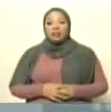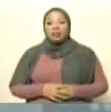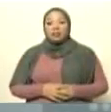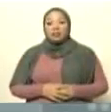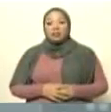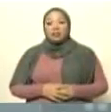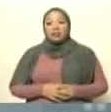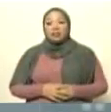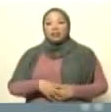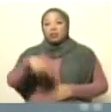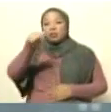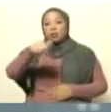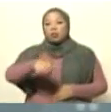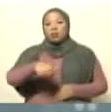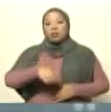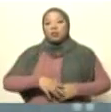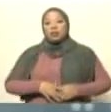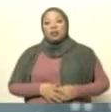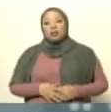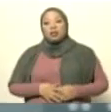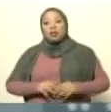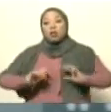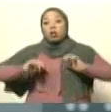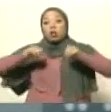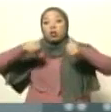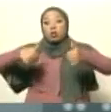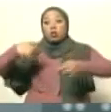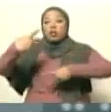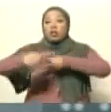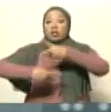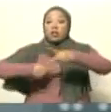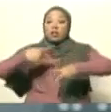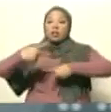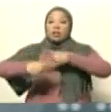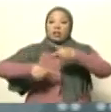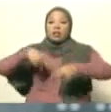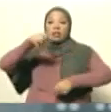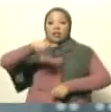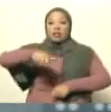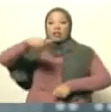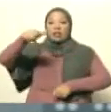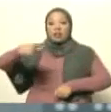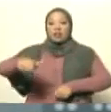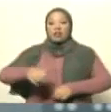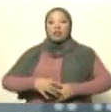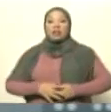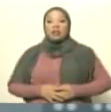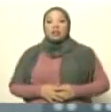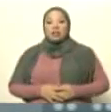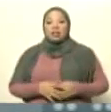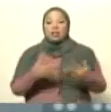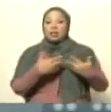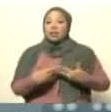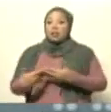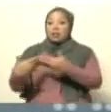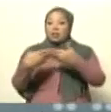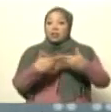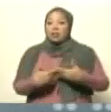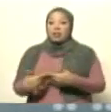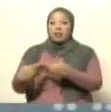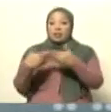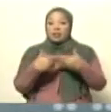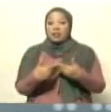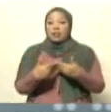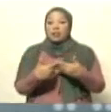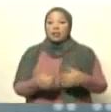tierras, que comenzaba a tocar los grandes latifundios que había en Venezuela, que había empresas inglesas en